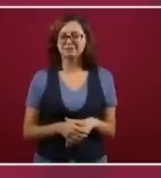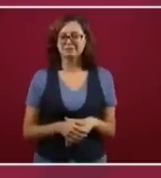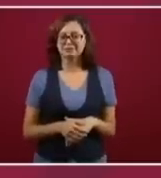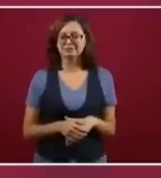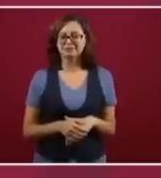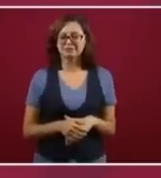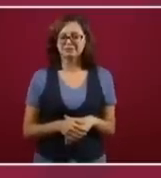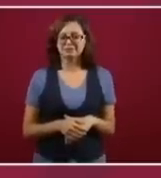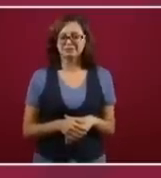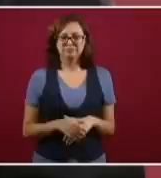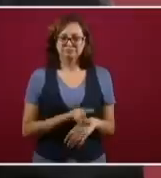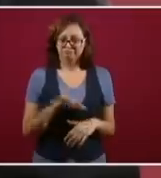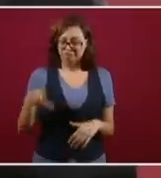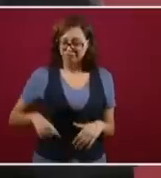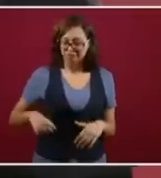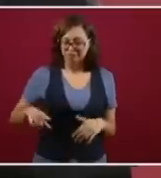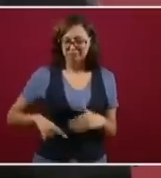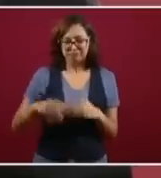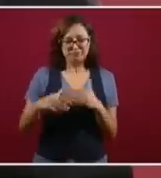en este gobierno,